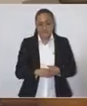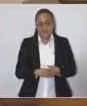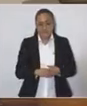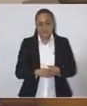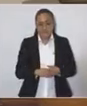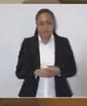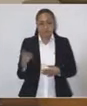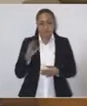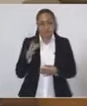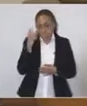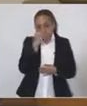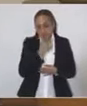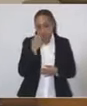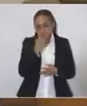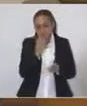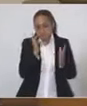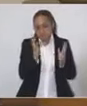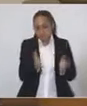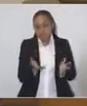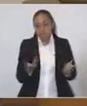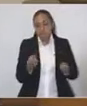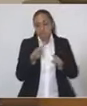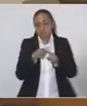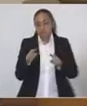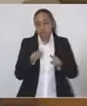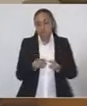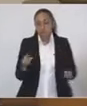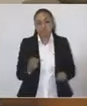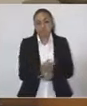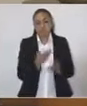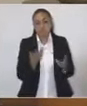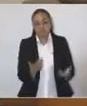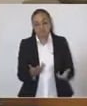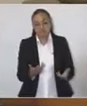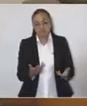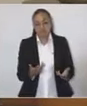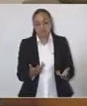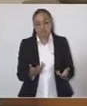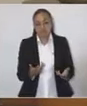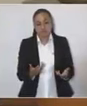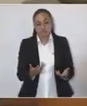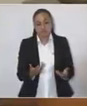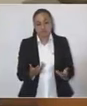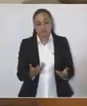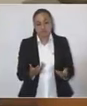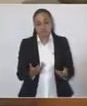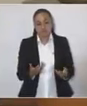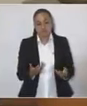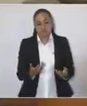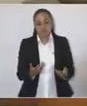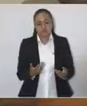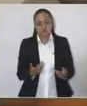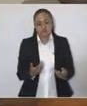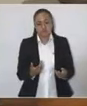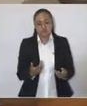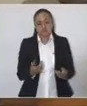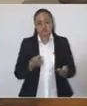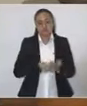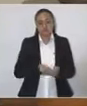que organizaron diversos actores políticos en el